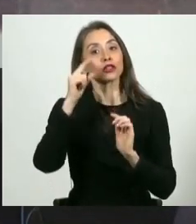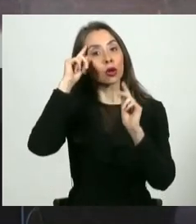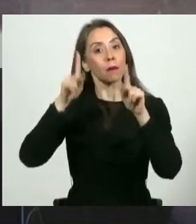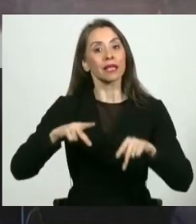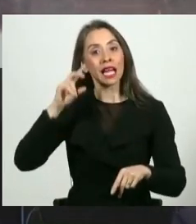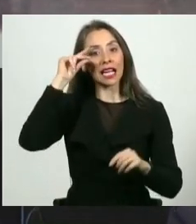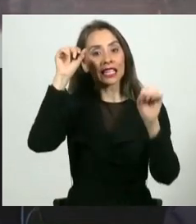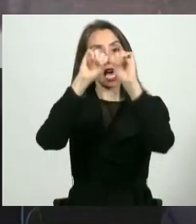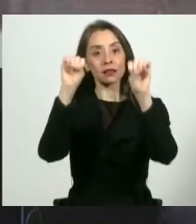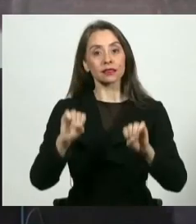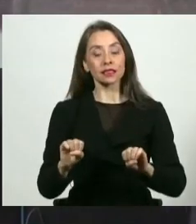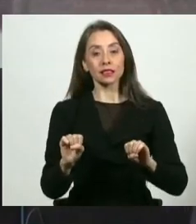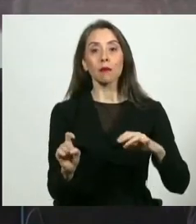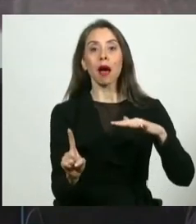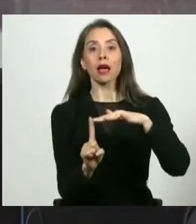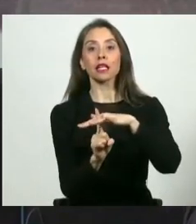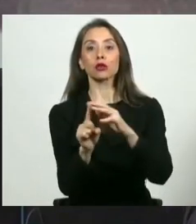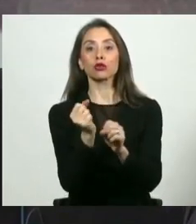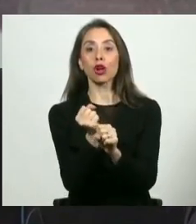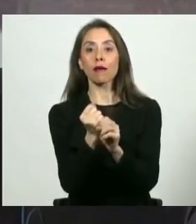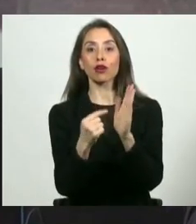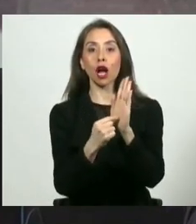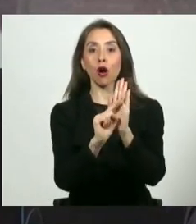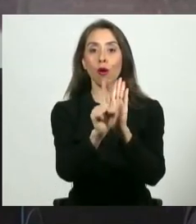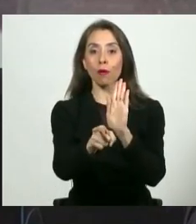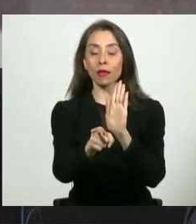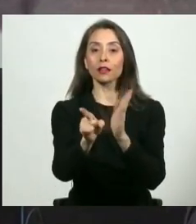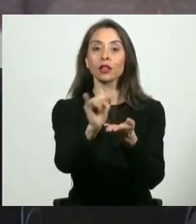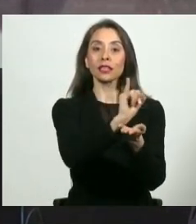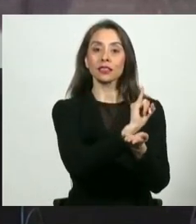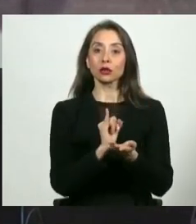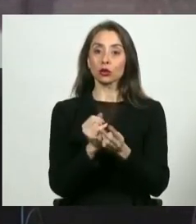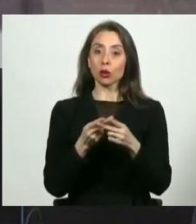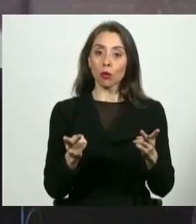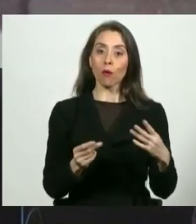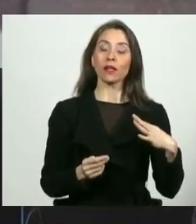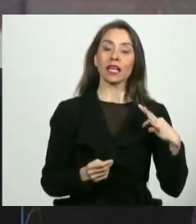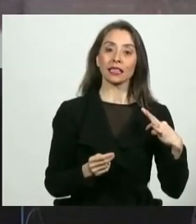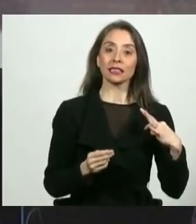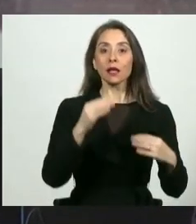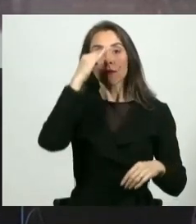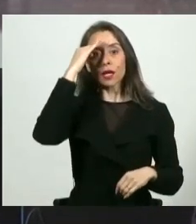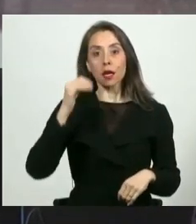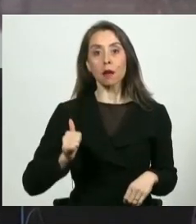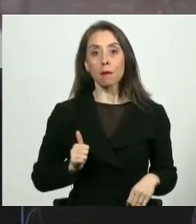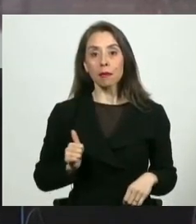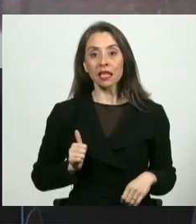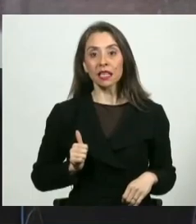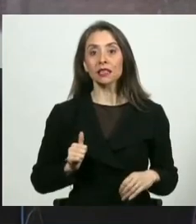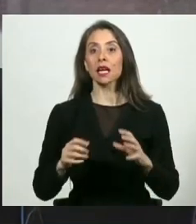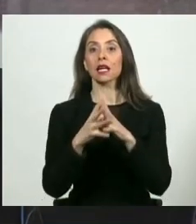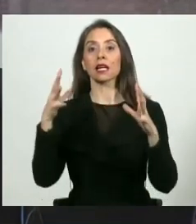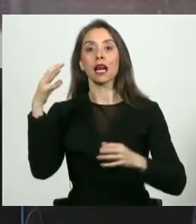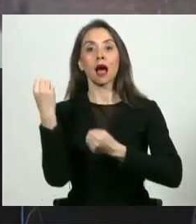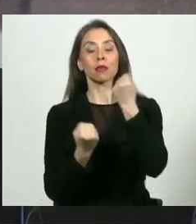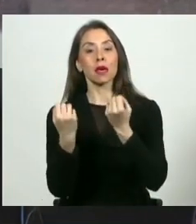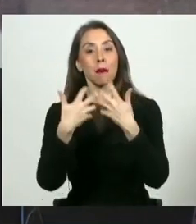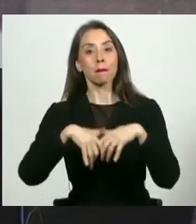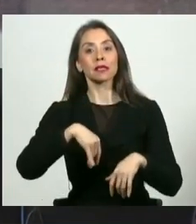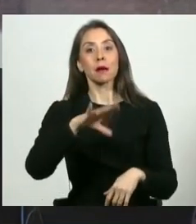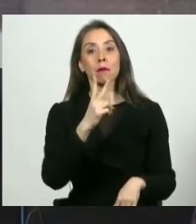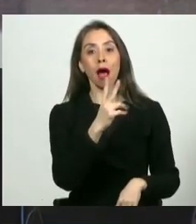un sistema de inclusión laboral vinculante en el cual los organismos públicos, tanto civiles como militares, y las grandes empresas que cuentan con